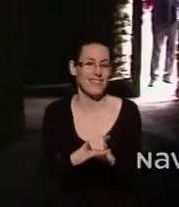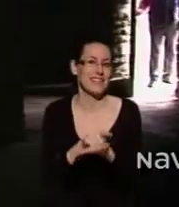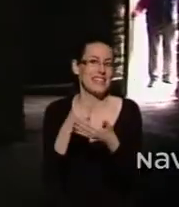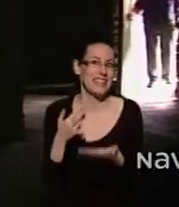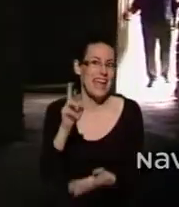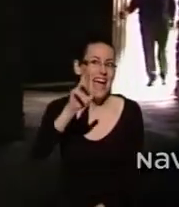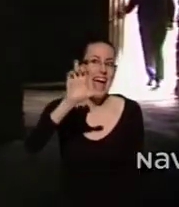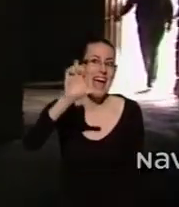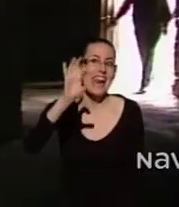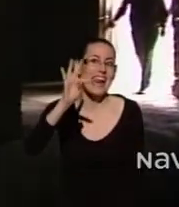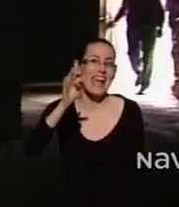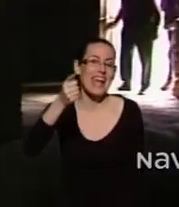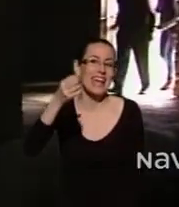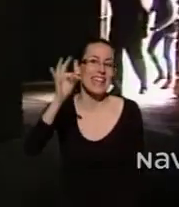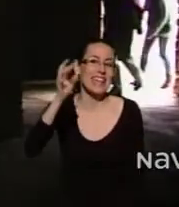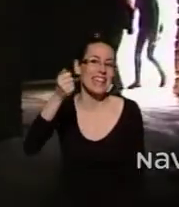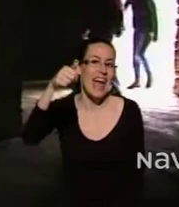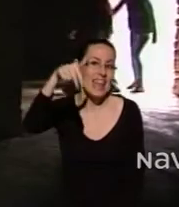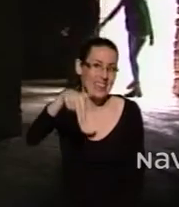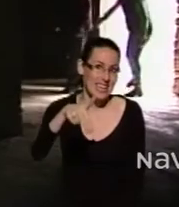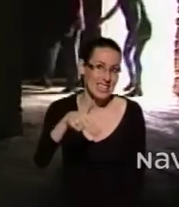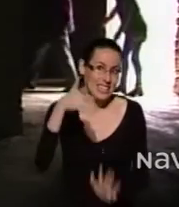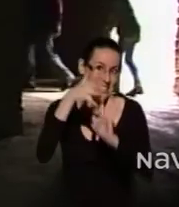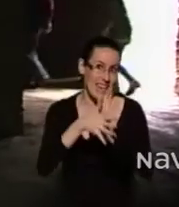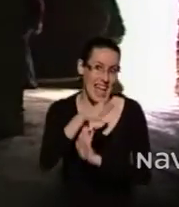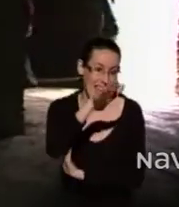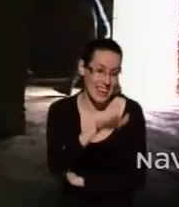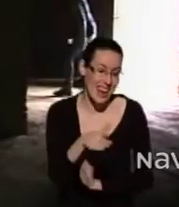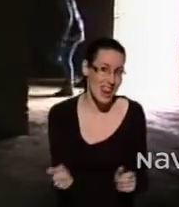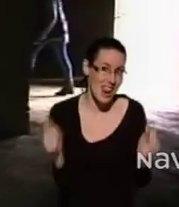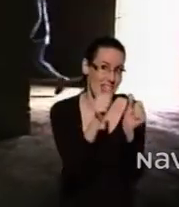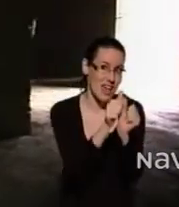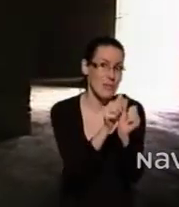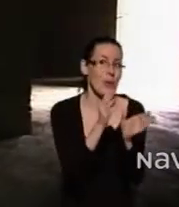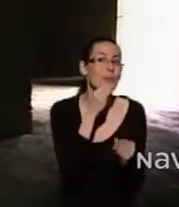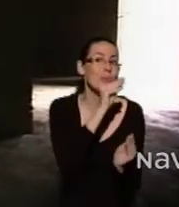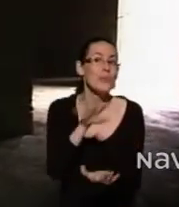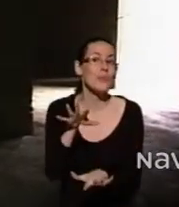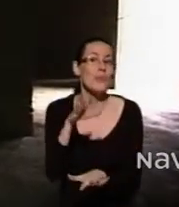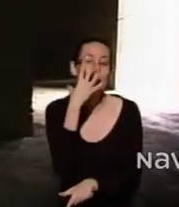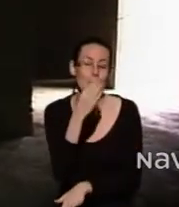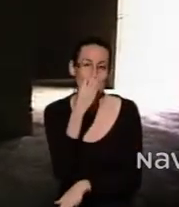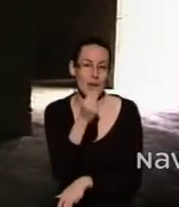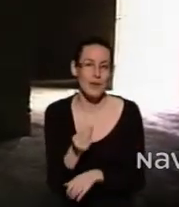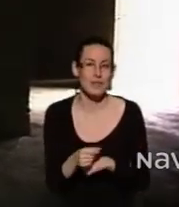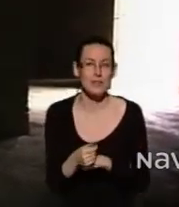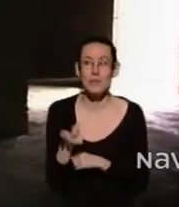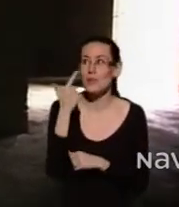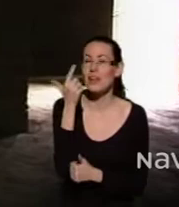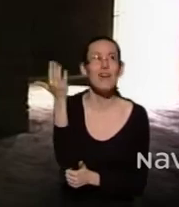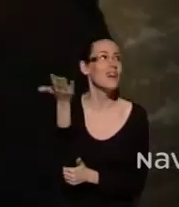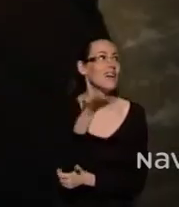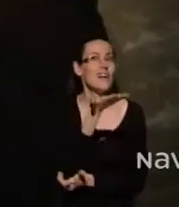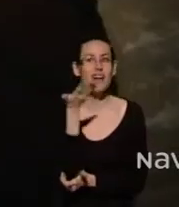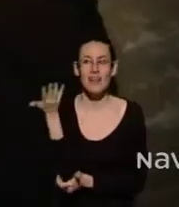por los perros. ¿Y esto? Pues fíjate, ¿eh? Pero si esto parece hasta del románico. Pues claro, el arco de